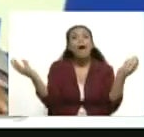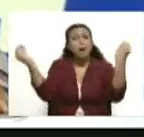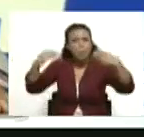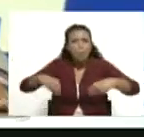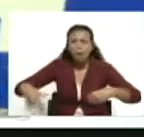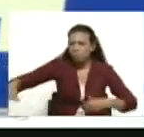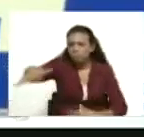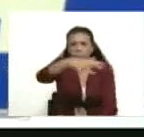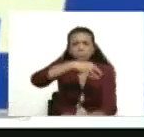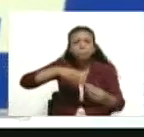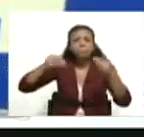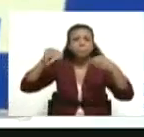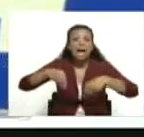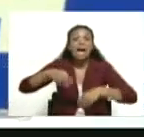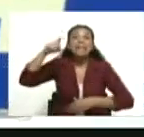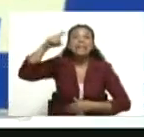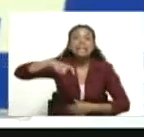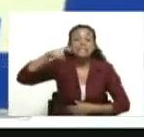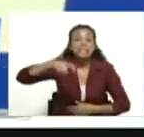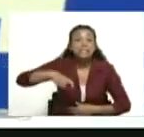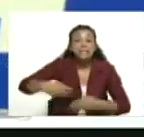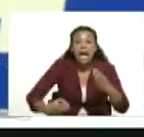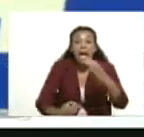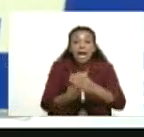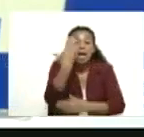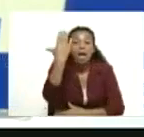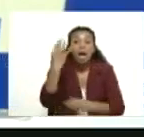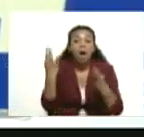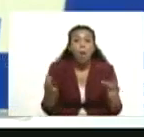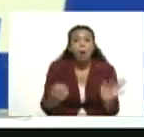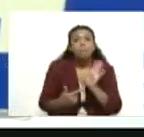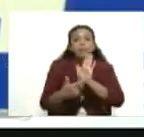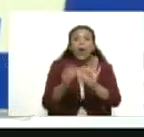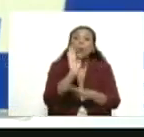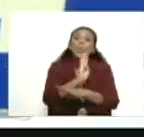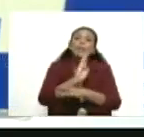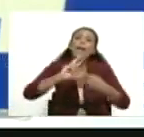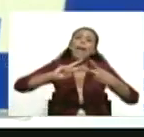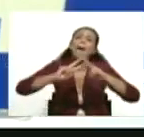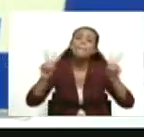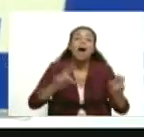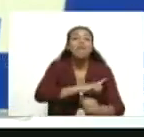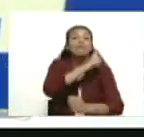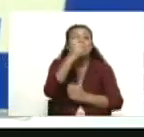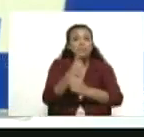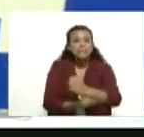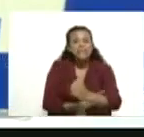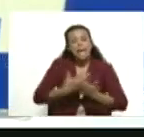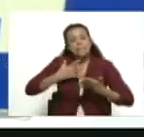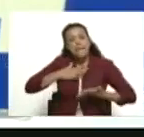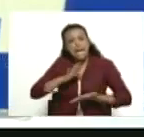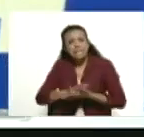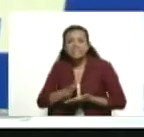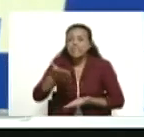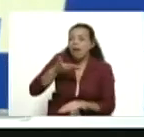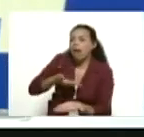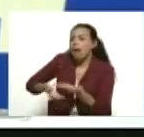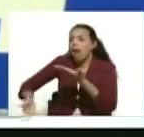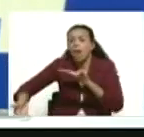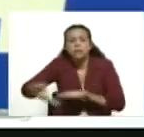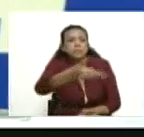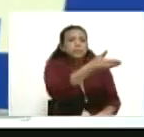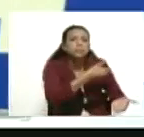acuerdo, es la necesidad de preservar la paz, fortalecer la paz.